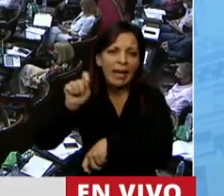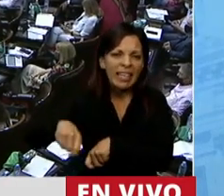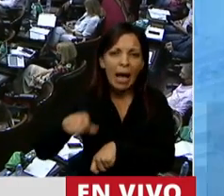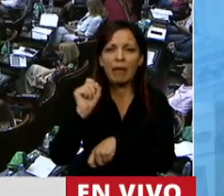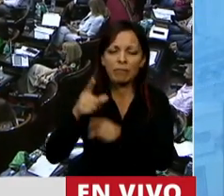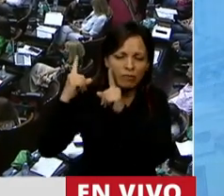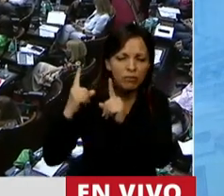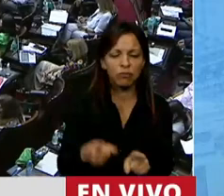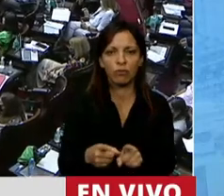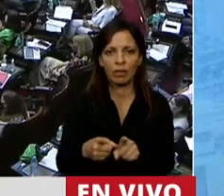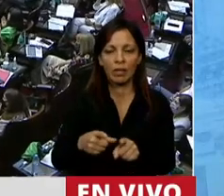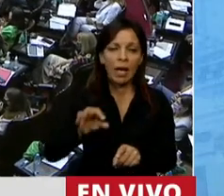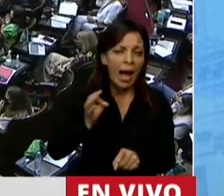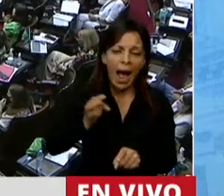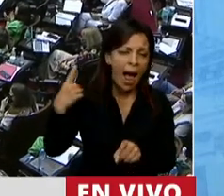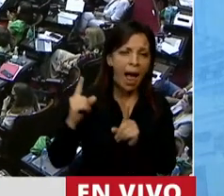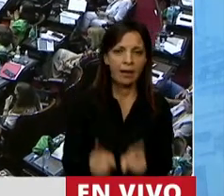sistema en el último siglo.